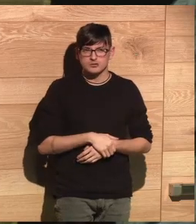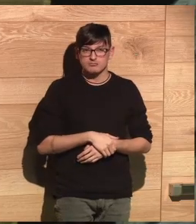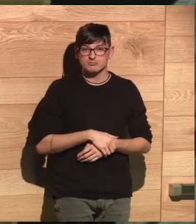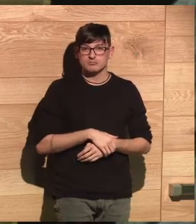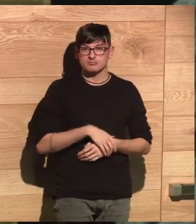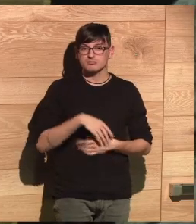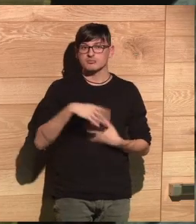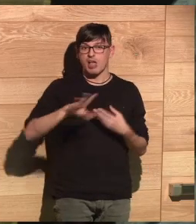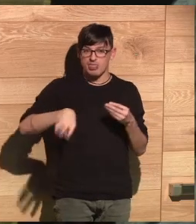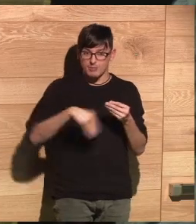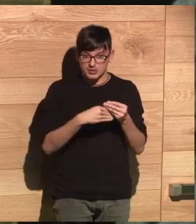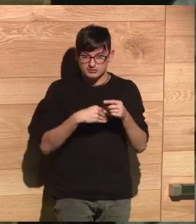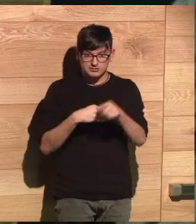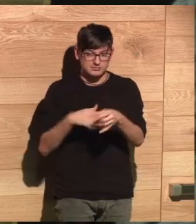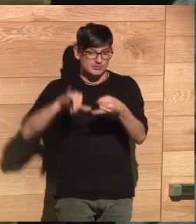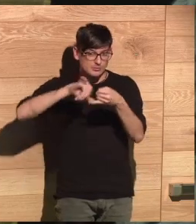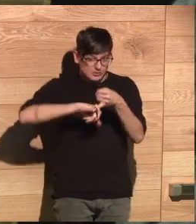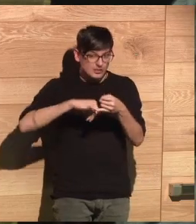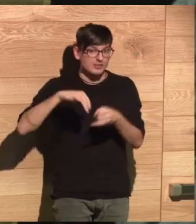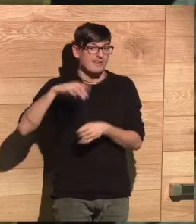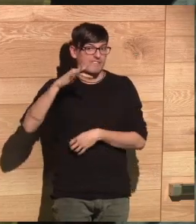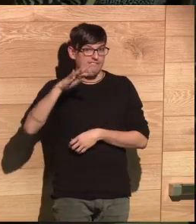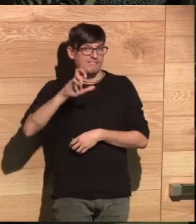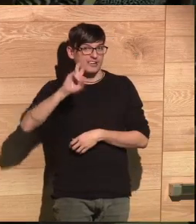que ser la esposa precisamente de Fernando VII.